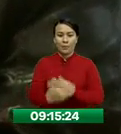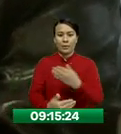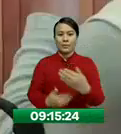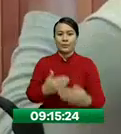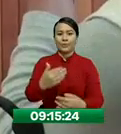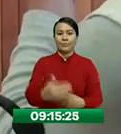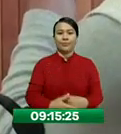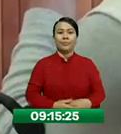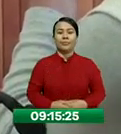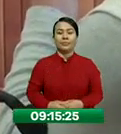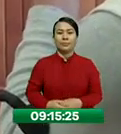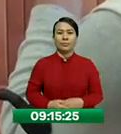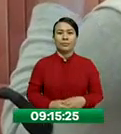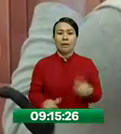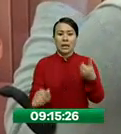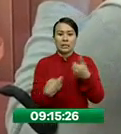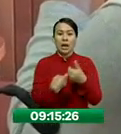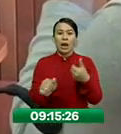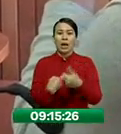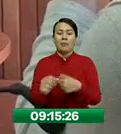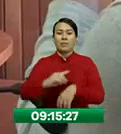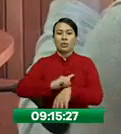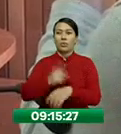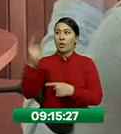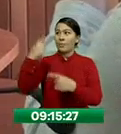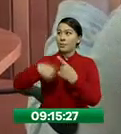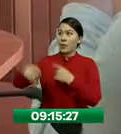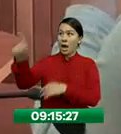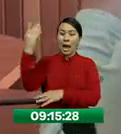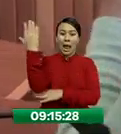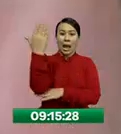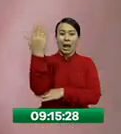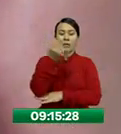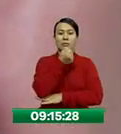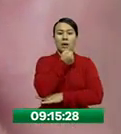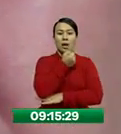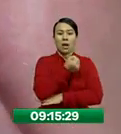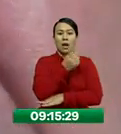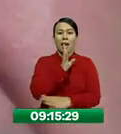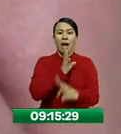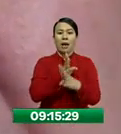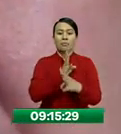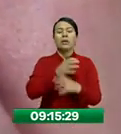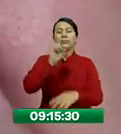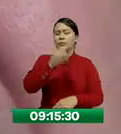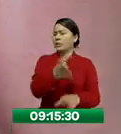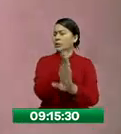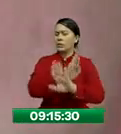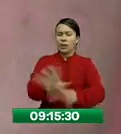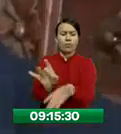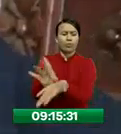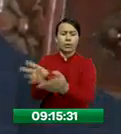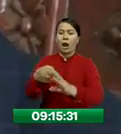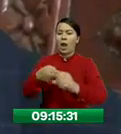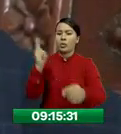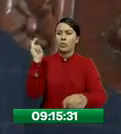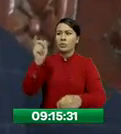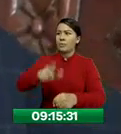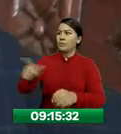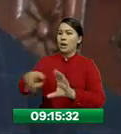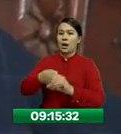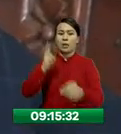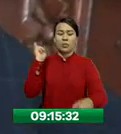proceso. A los pocos minutos, el alcalde brindó rueda de prensa para aseverar que habría pedido la renuncia del director